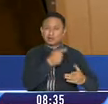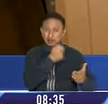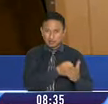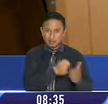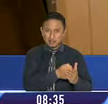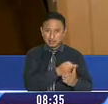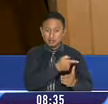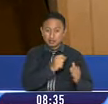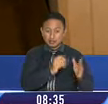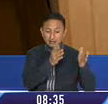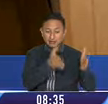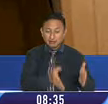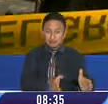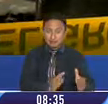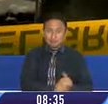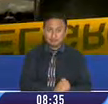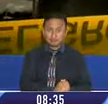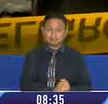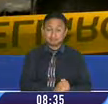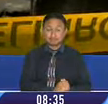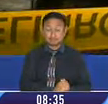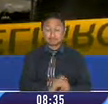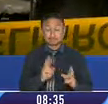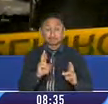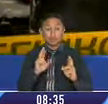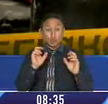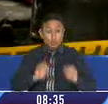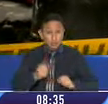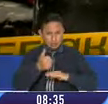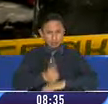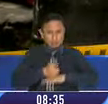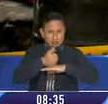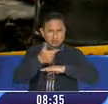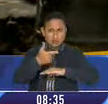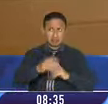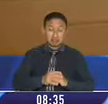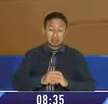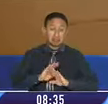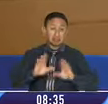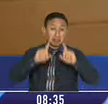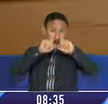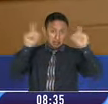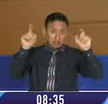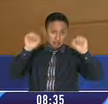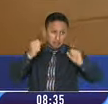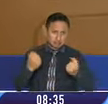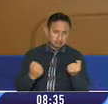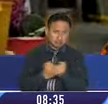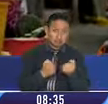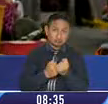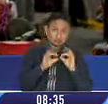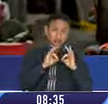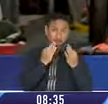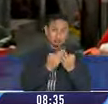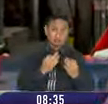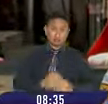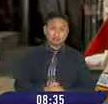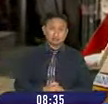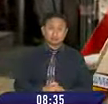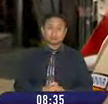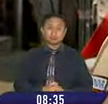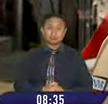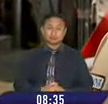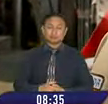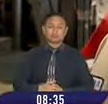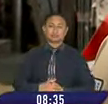impide el descanso eterno. ¿Será posible que alguna institución estatal o municipal se apiada de esta familia? La